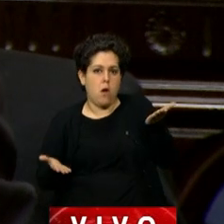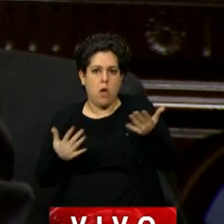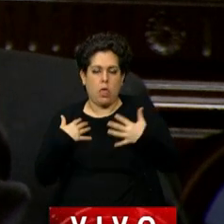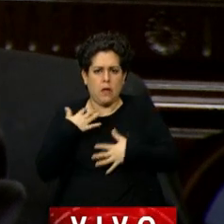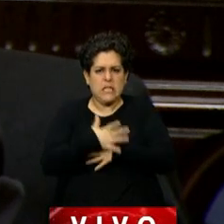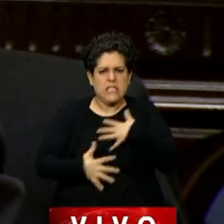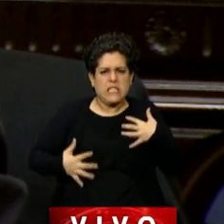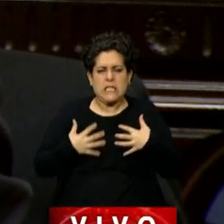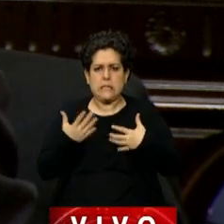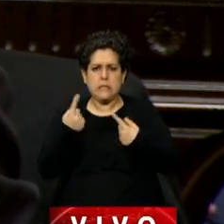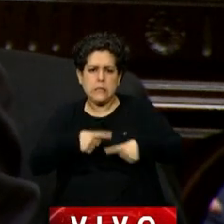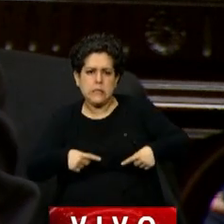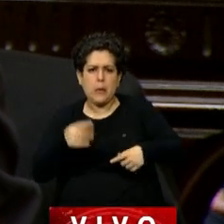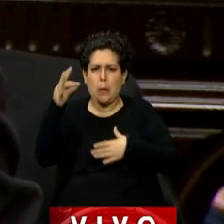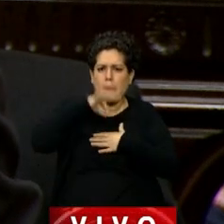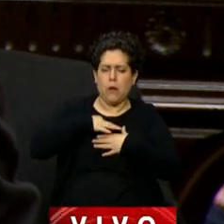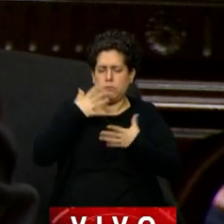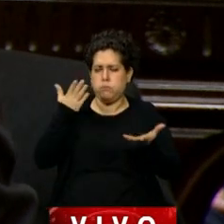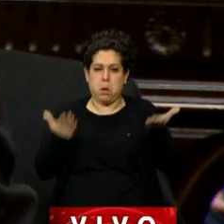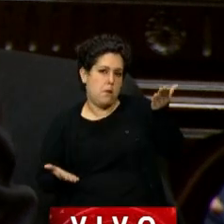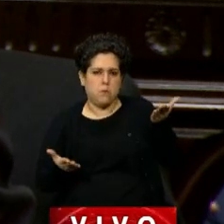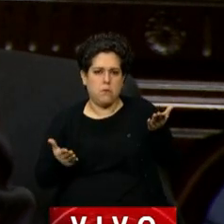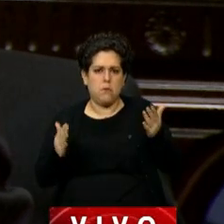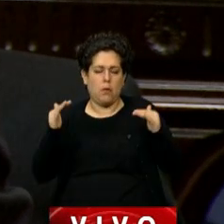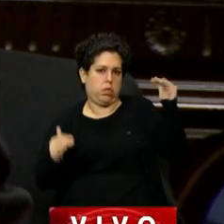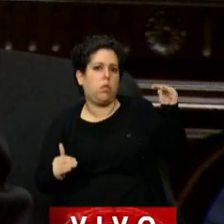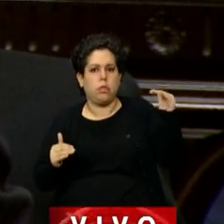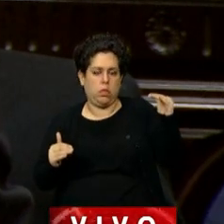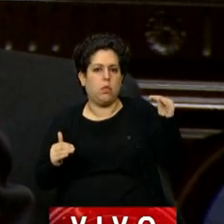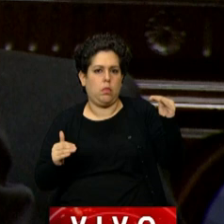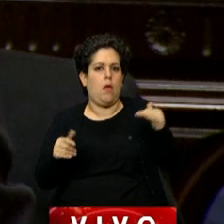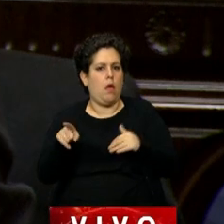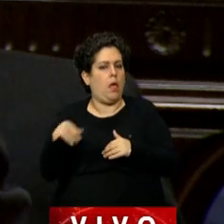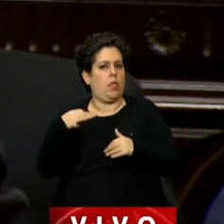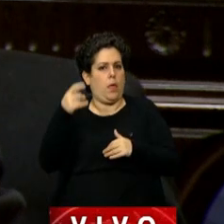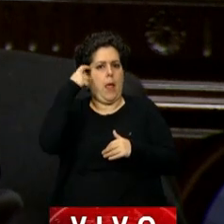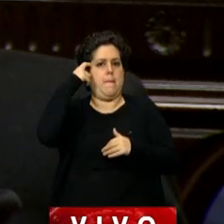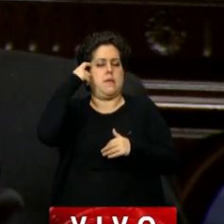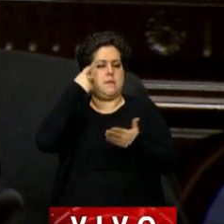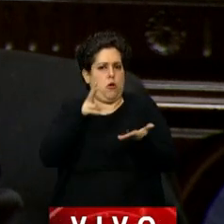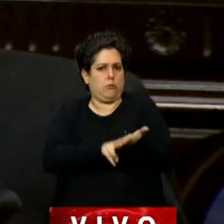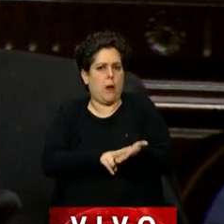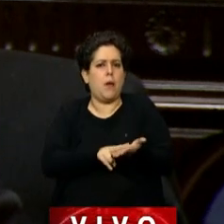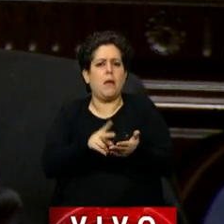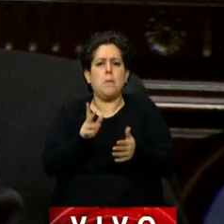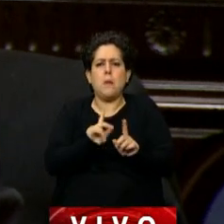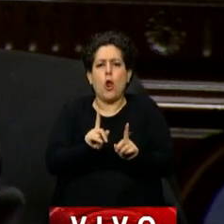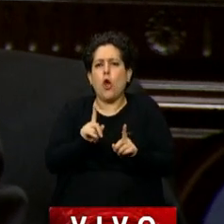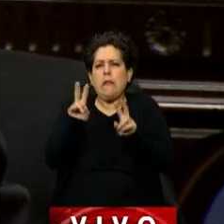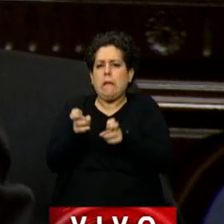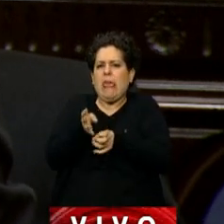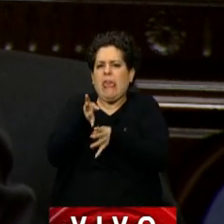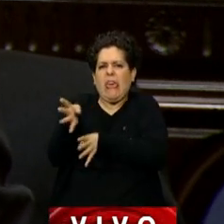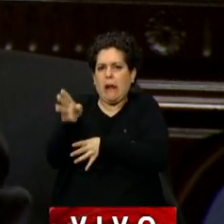ecológico. Creo que este problema hay que empezar a repensarlo menos en términos de guerra